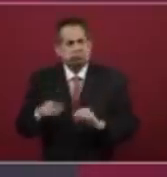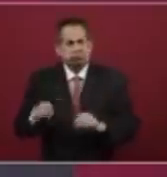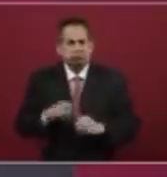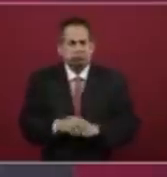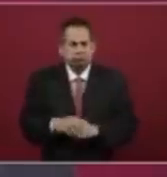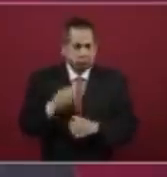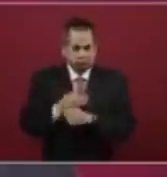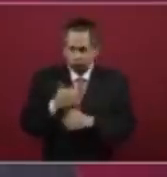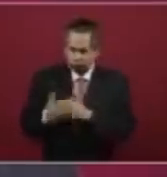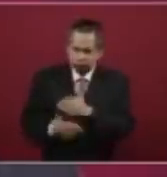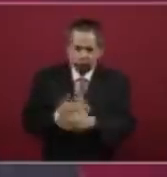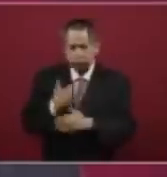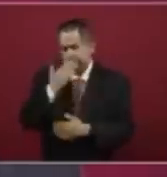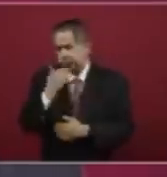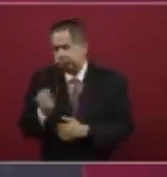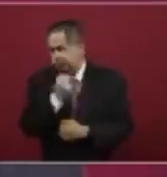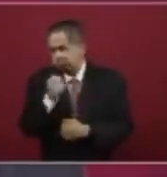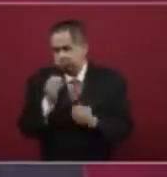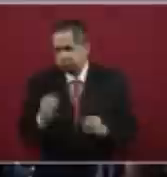este proceso.